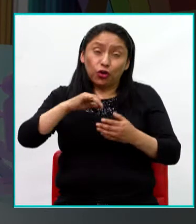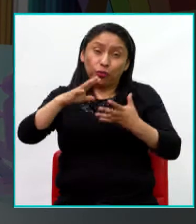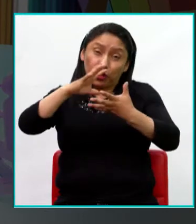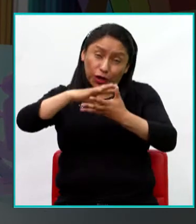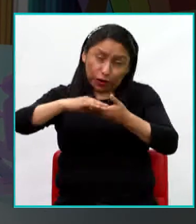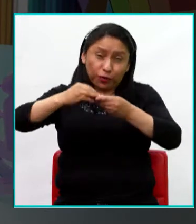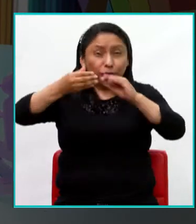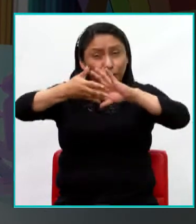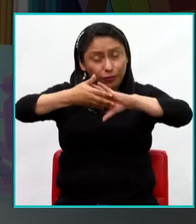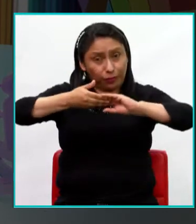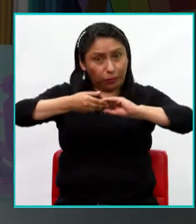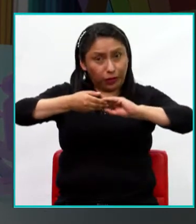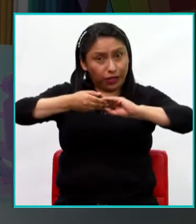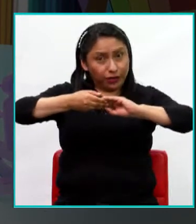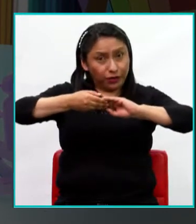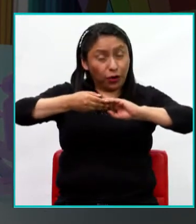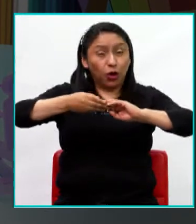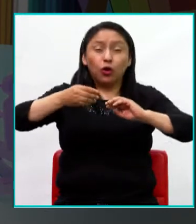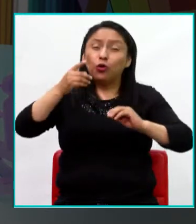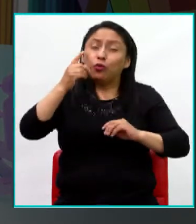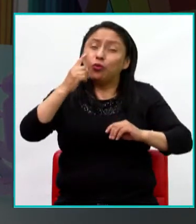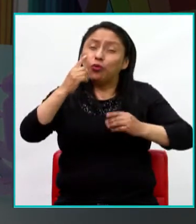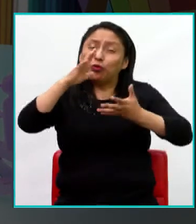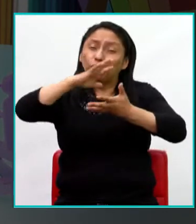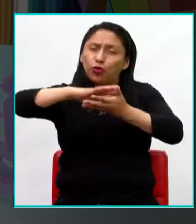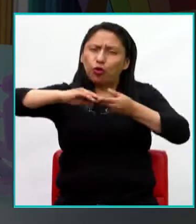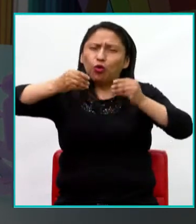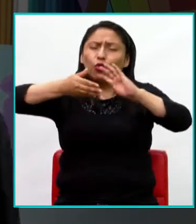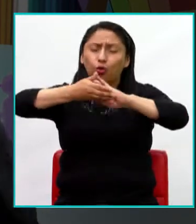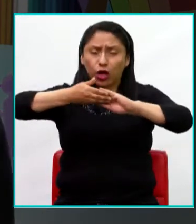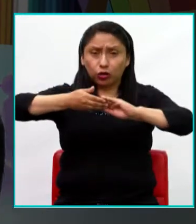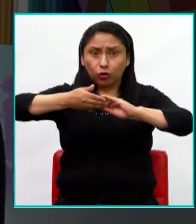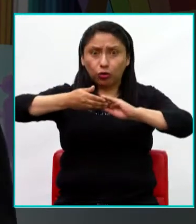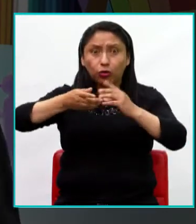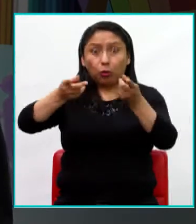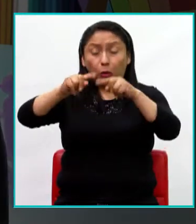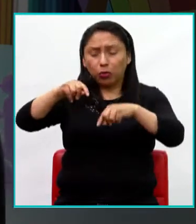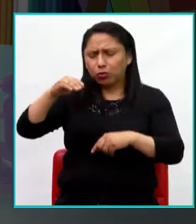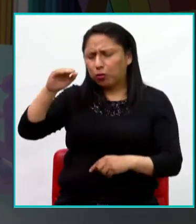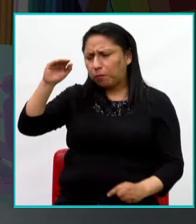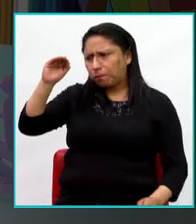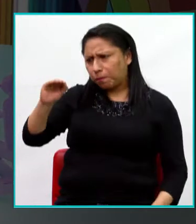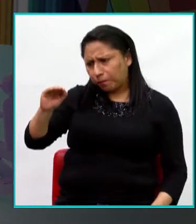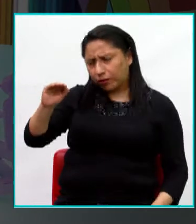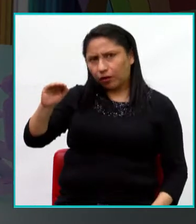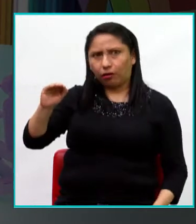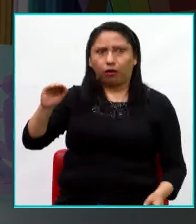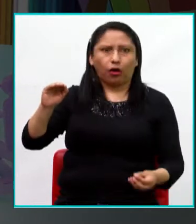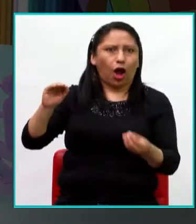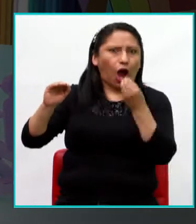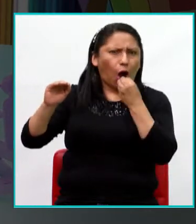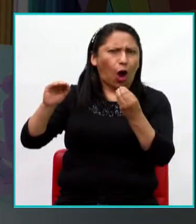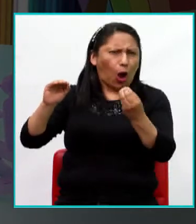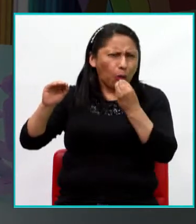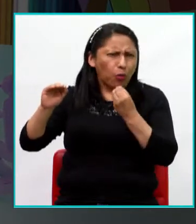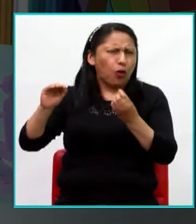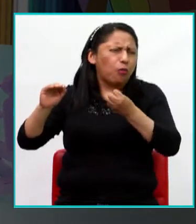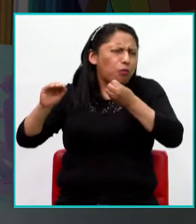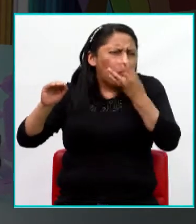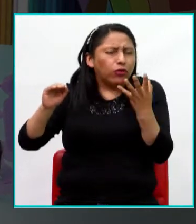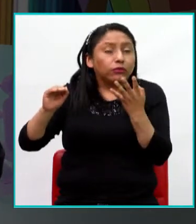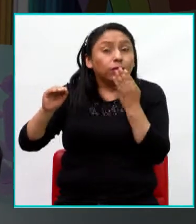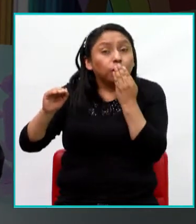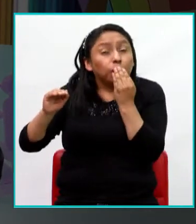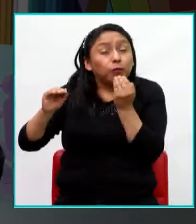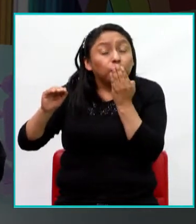cuento. Un cuento de una brujita que cuando era chiquitita comía muchos dulces. ¿Y